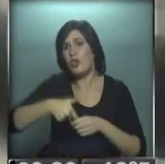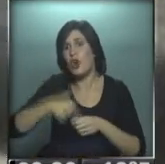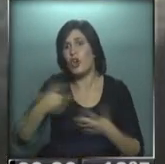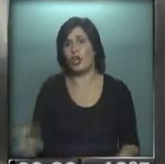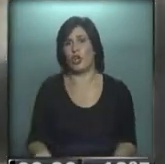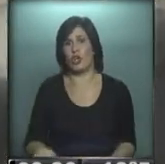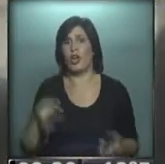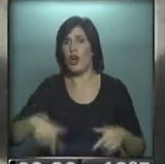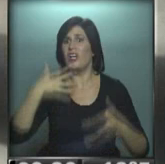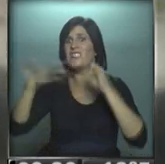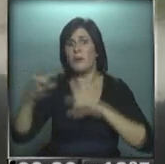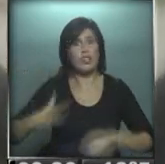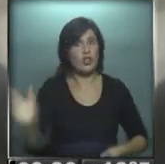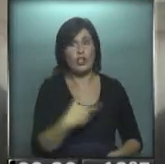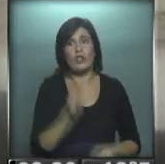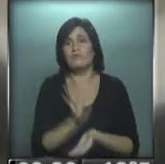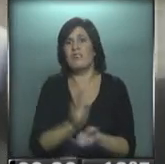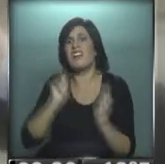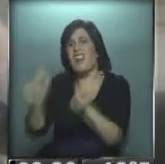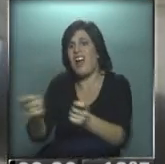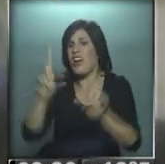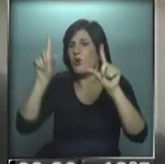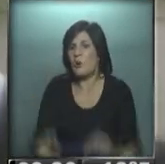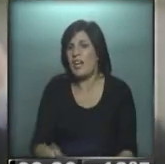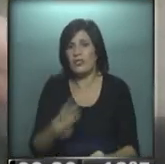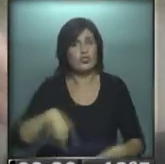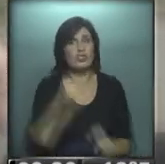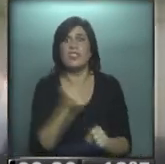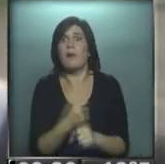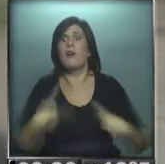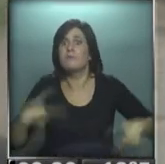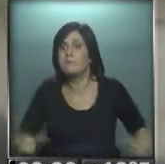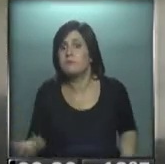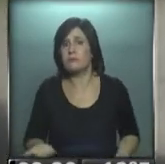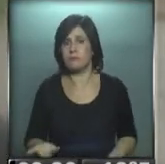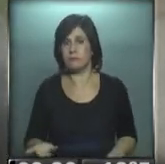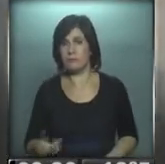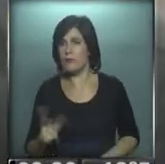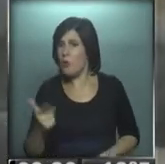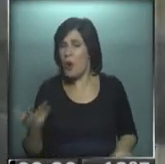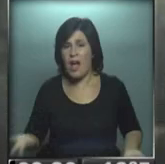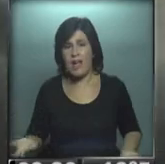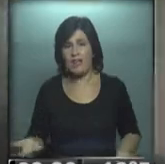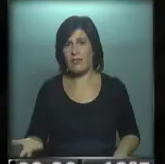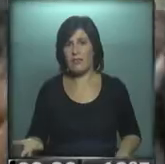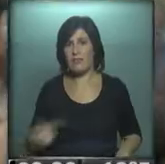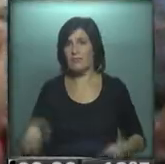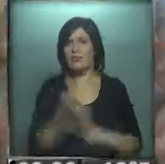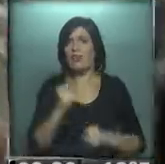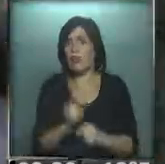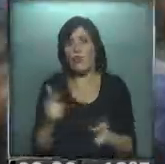Se vendió, se regaló todo esto y no dejaron una fuente alternativa de trabajo. Y la gente no tiene que